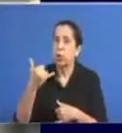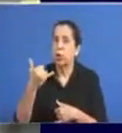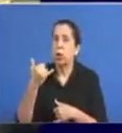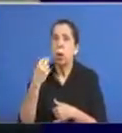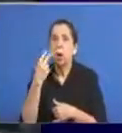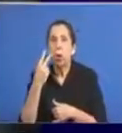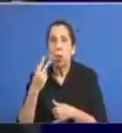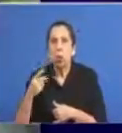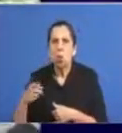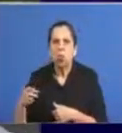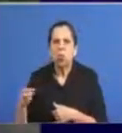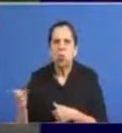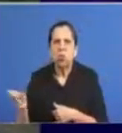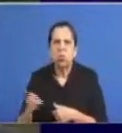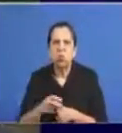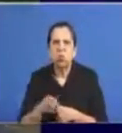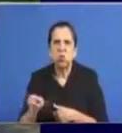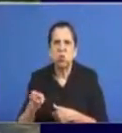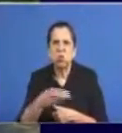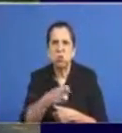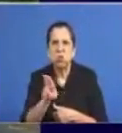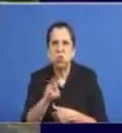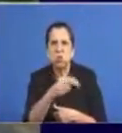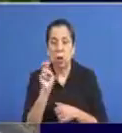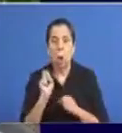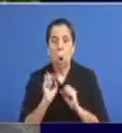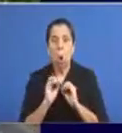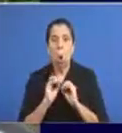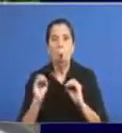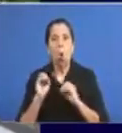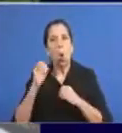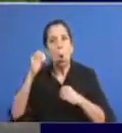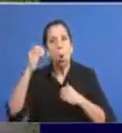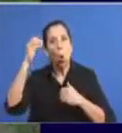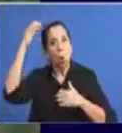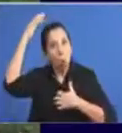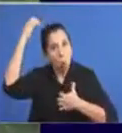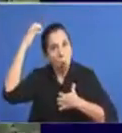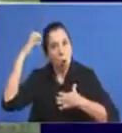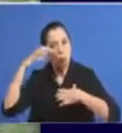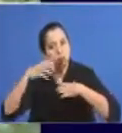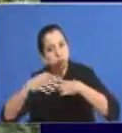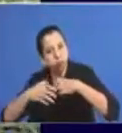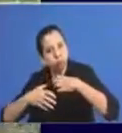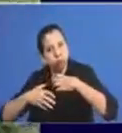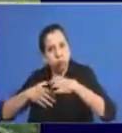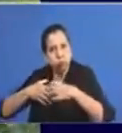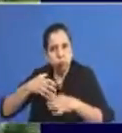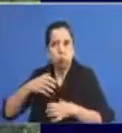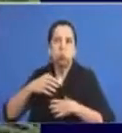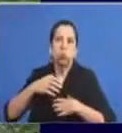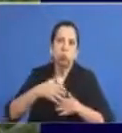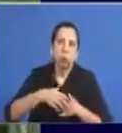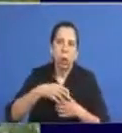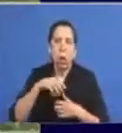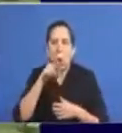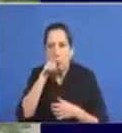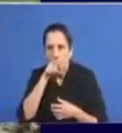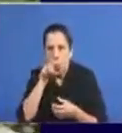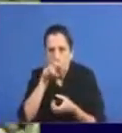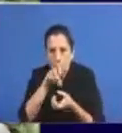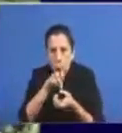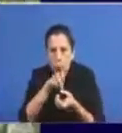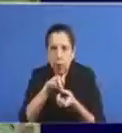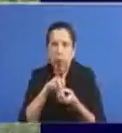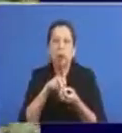alguna serpiente, principalmente, cuando encuentra, por ejemplo, perezosos en algún lugar, hormigueros, porque espín, como el de hace un par de